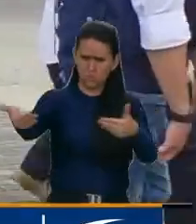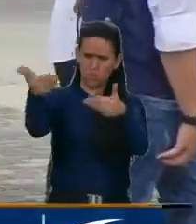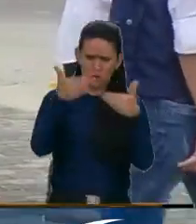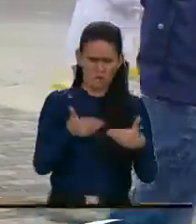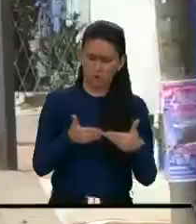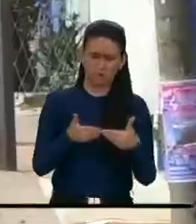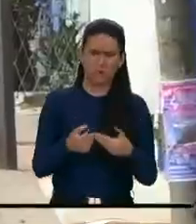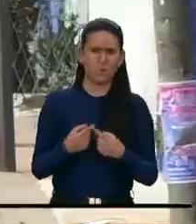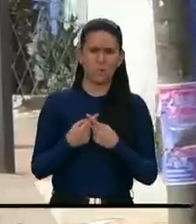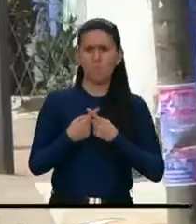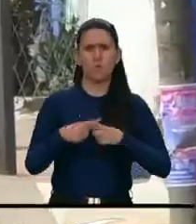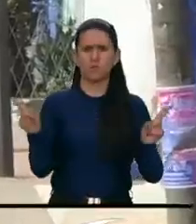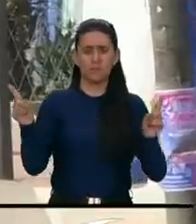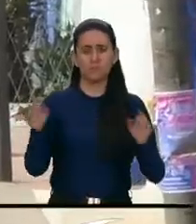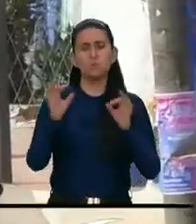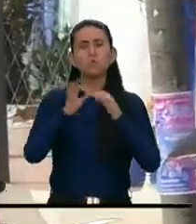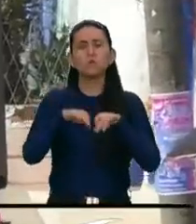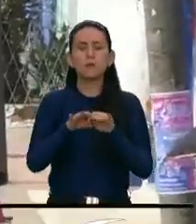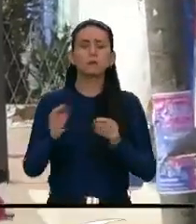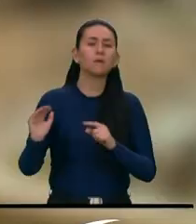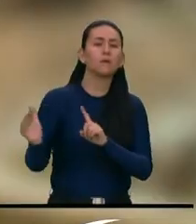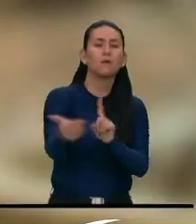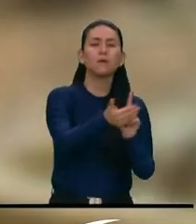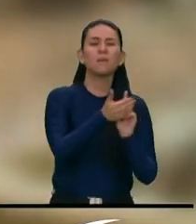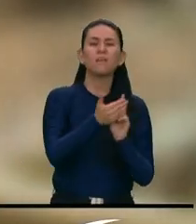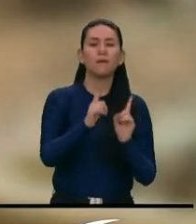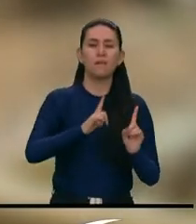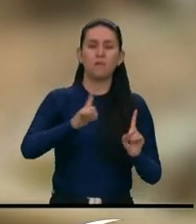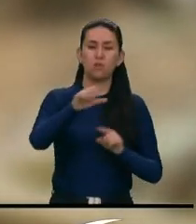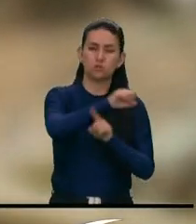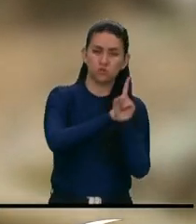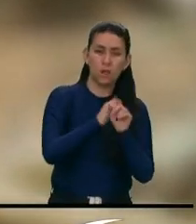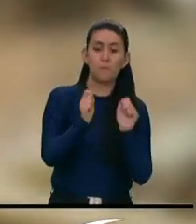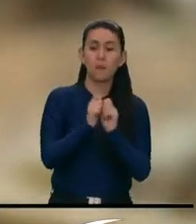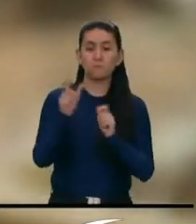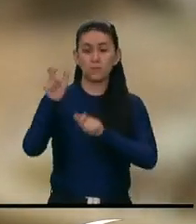gobierno será proteger a los líderes sociales y evitar el control territorial de los grupos ilegales.